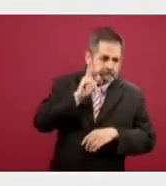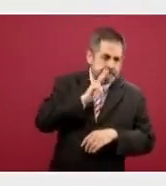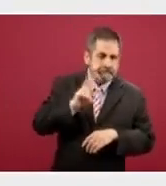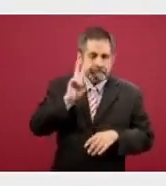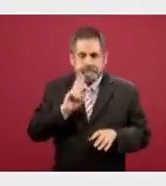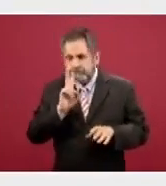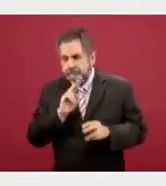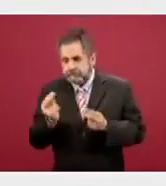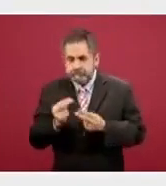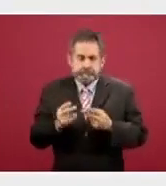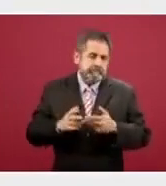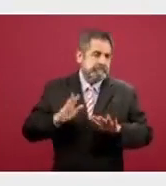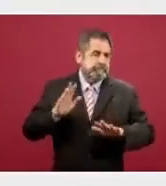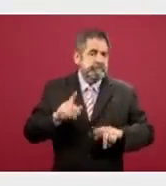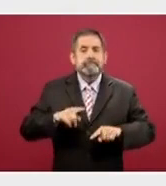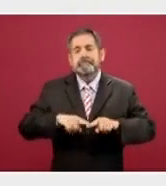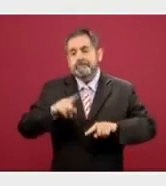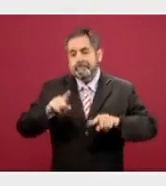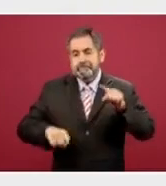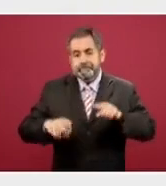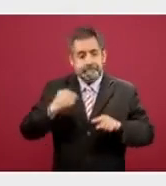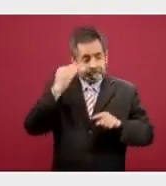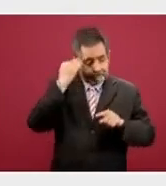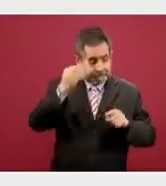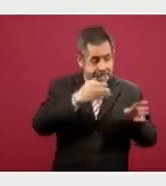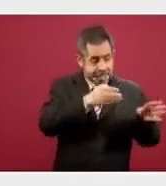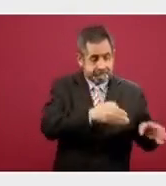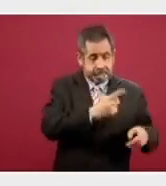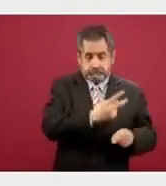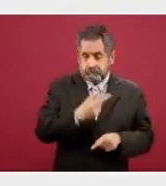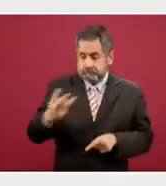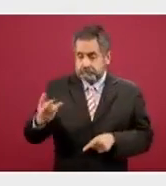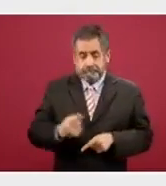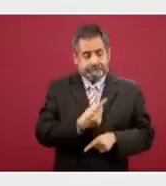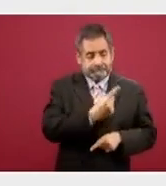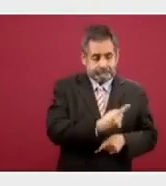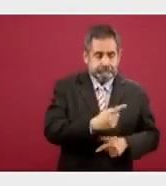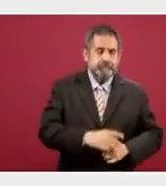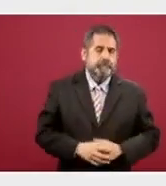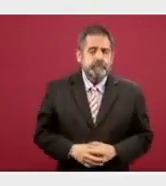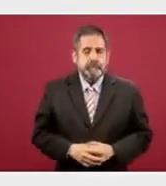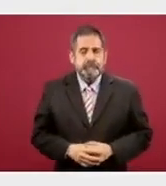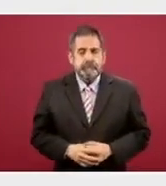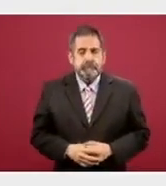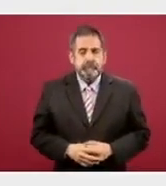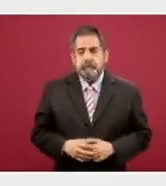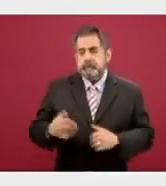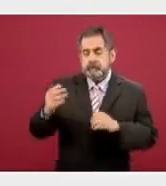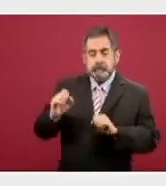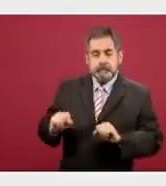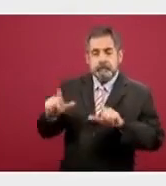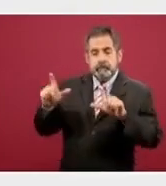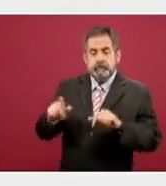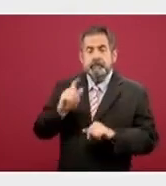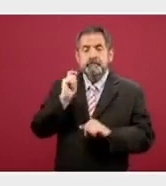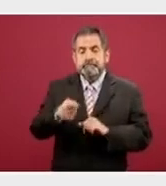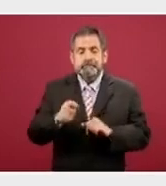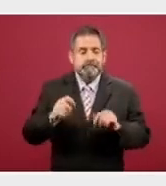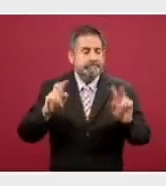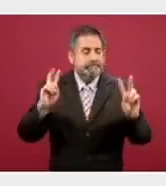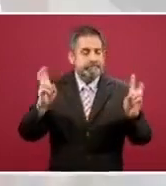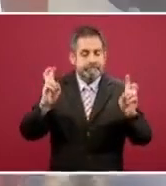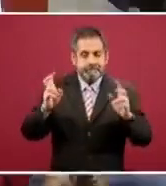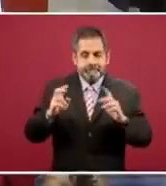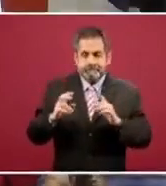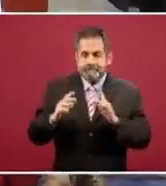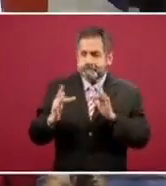sea necesario de acuerdo a la fase epidémica de la enfermedad. En la siguiente lo que vemos es el estudio de contactos, es una tabla resumen